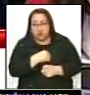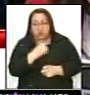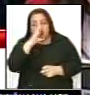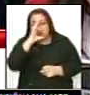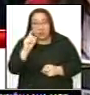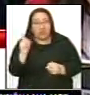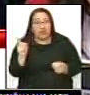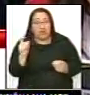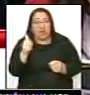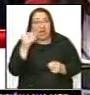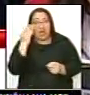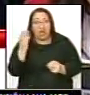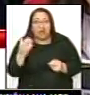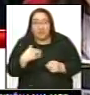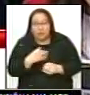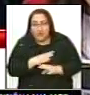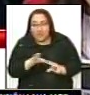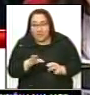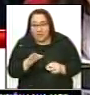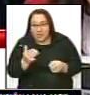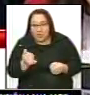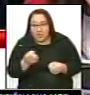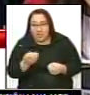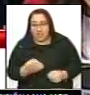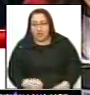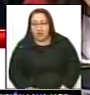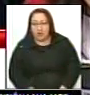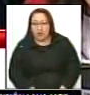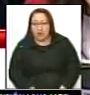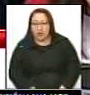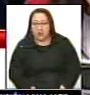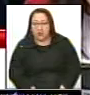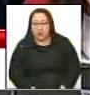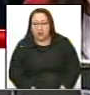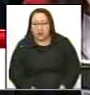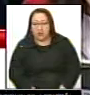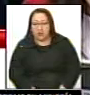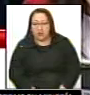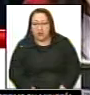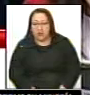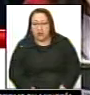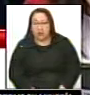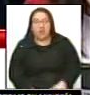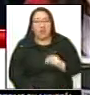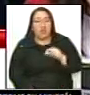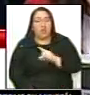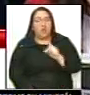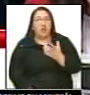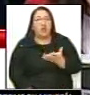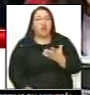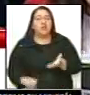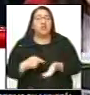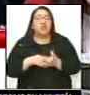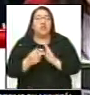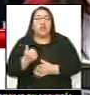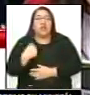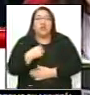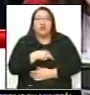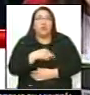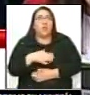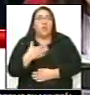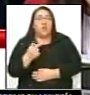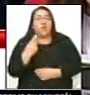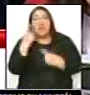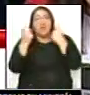embajador del señor Alan García. Entonces, obviamente, yo creo que acá no hay cosas por las cuales nosotros